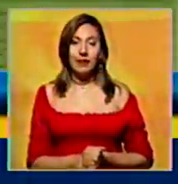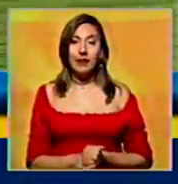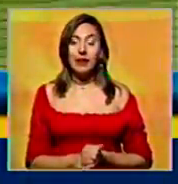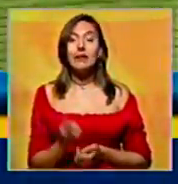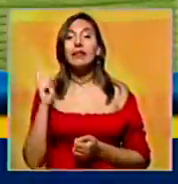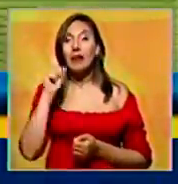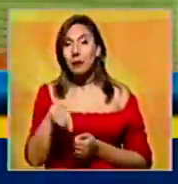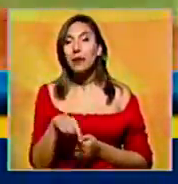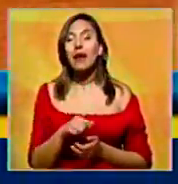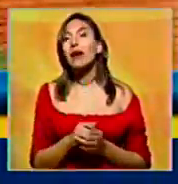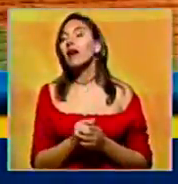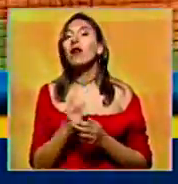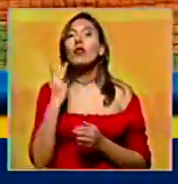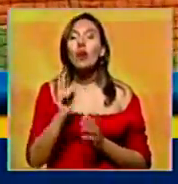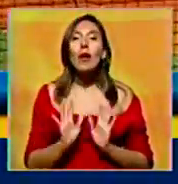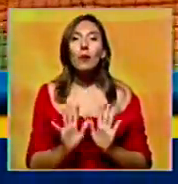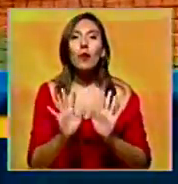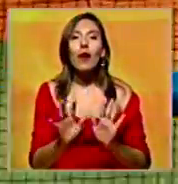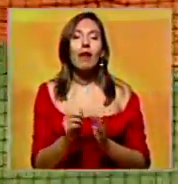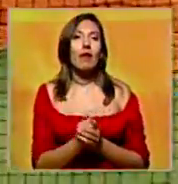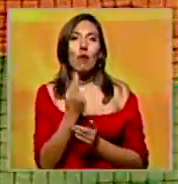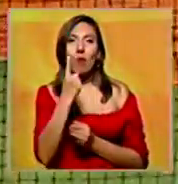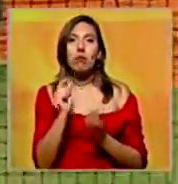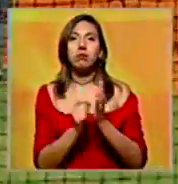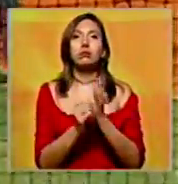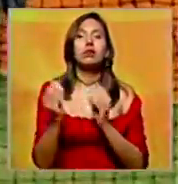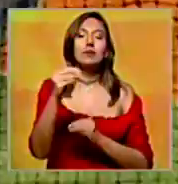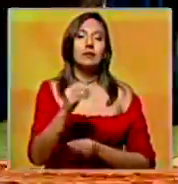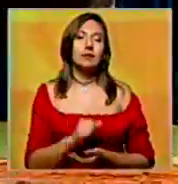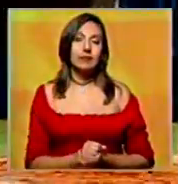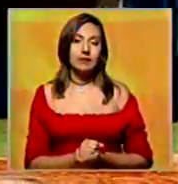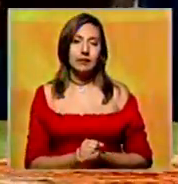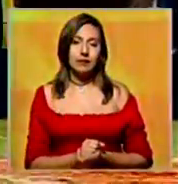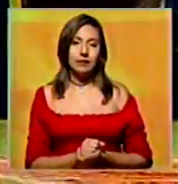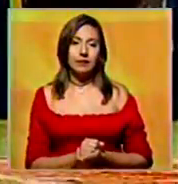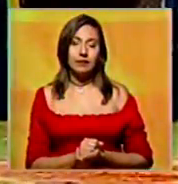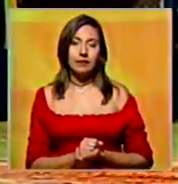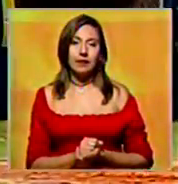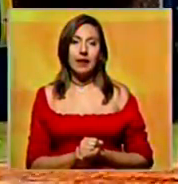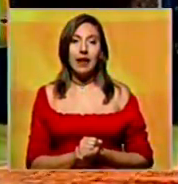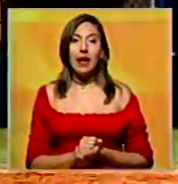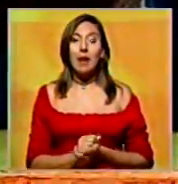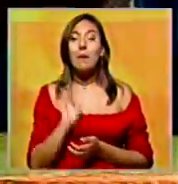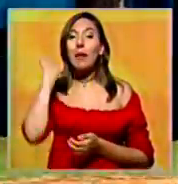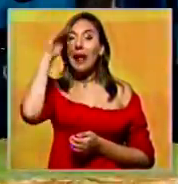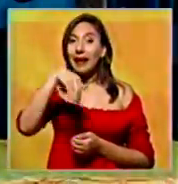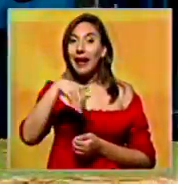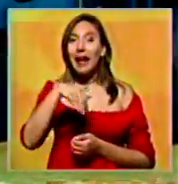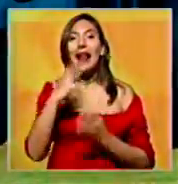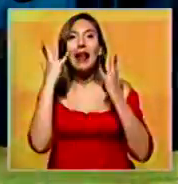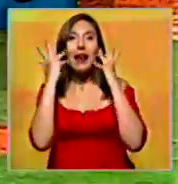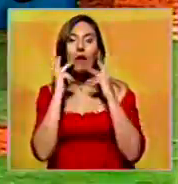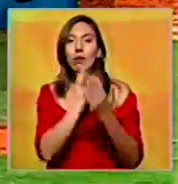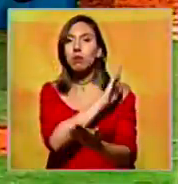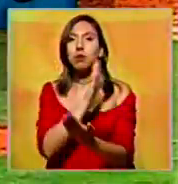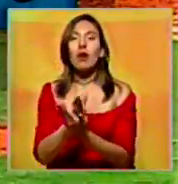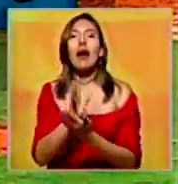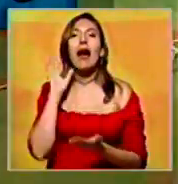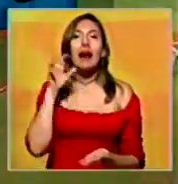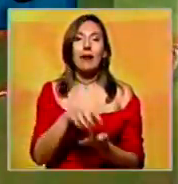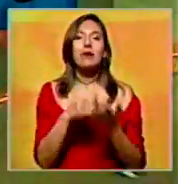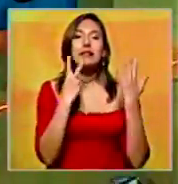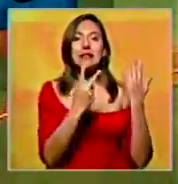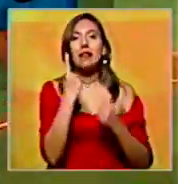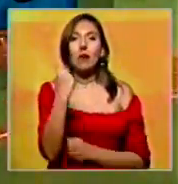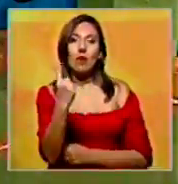batió de 5-3 con 2 empujadas y 1 anotada. El triunfo fue para Chet Beck. En Maracay, los Leones de Caracas batieron a los Tigres de Aragua